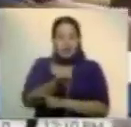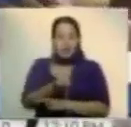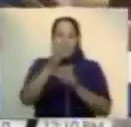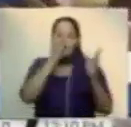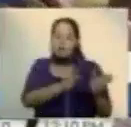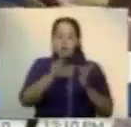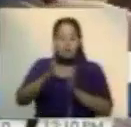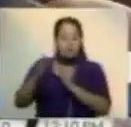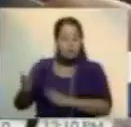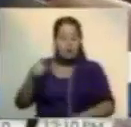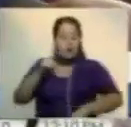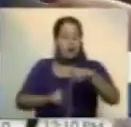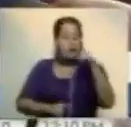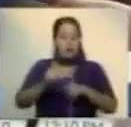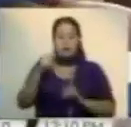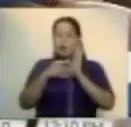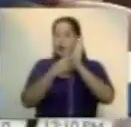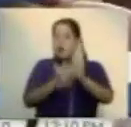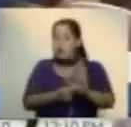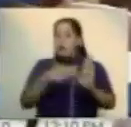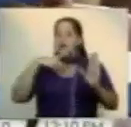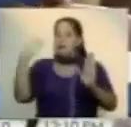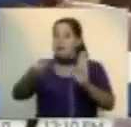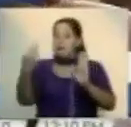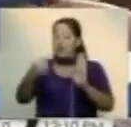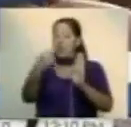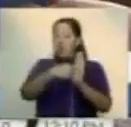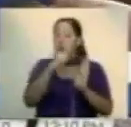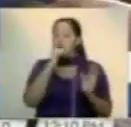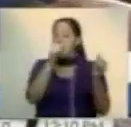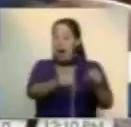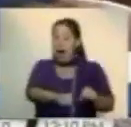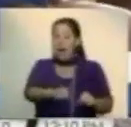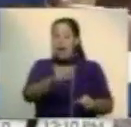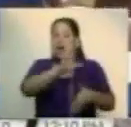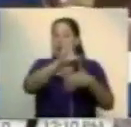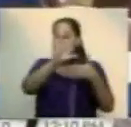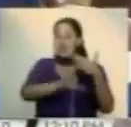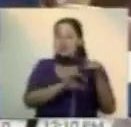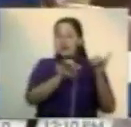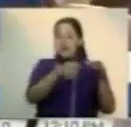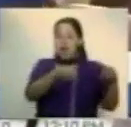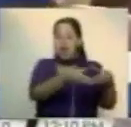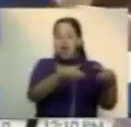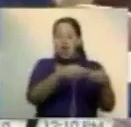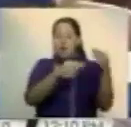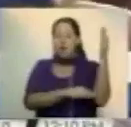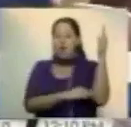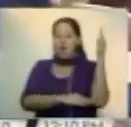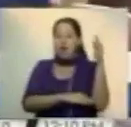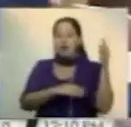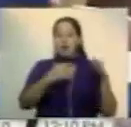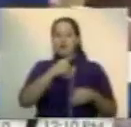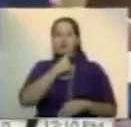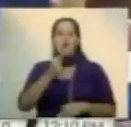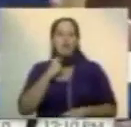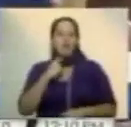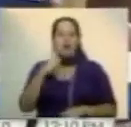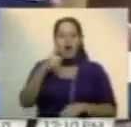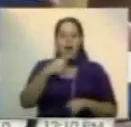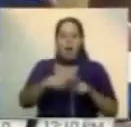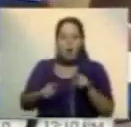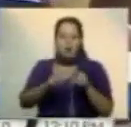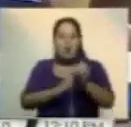justo lugar y evidenciar la miseria humana que caracteriza a estos curas y a estos dirigentes